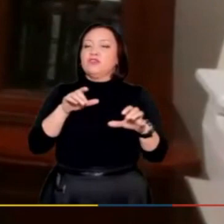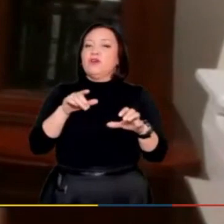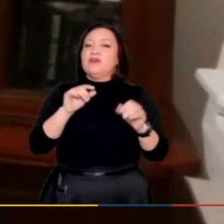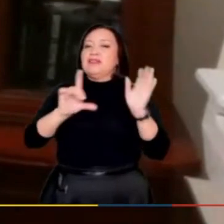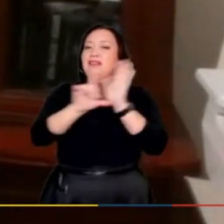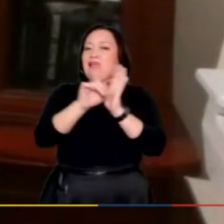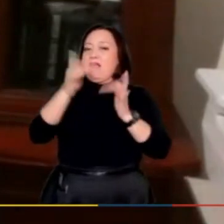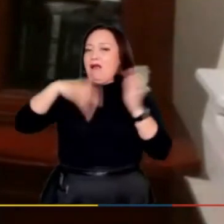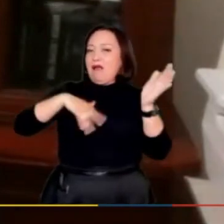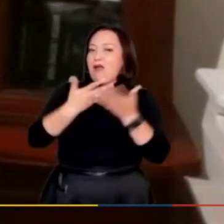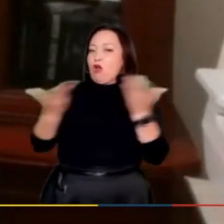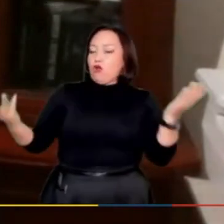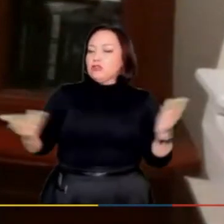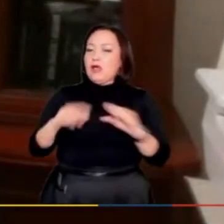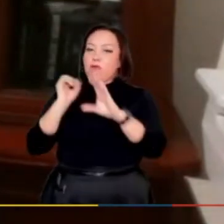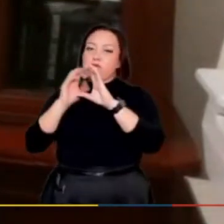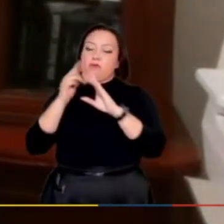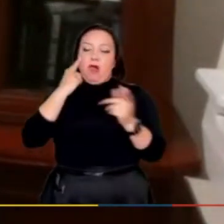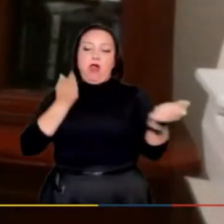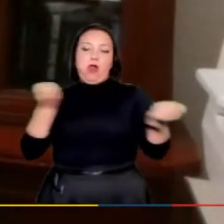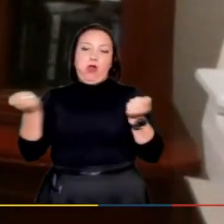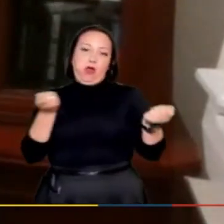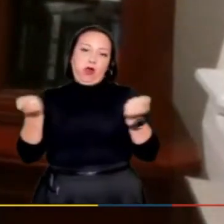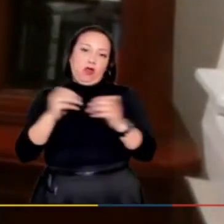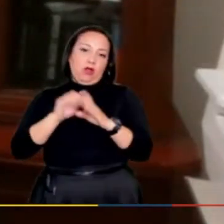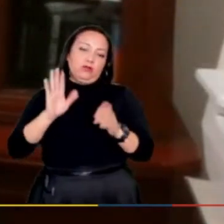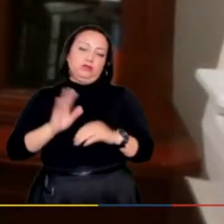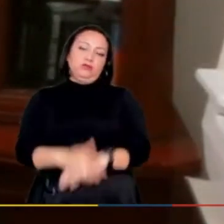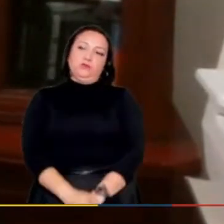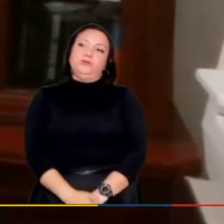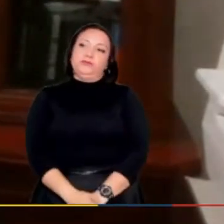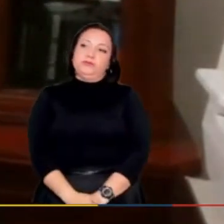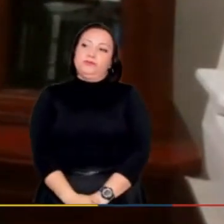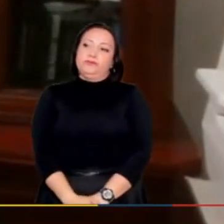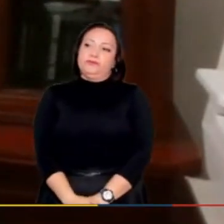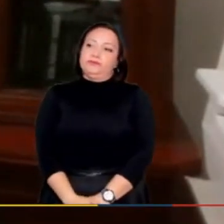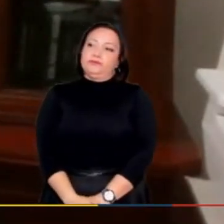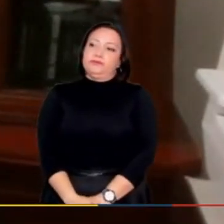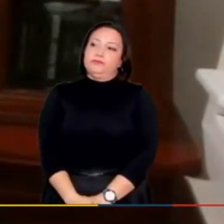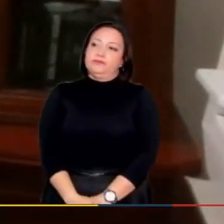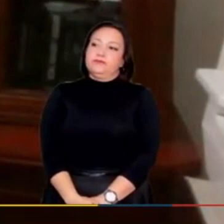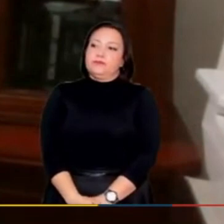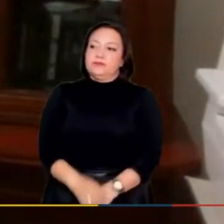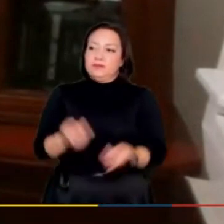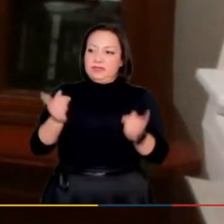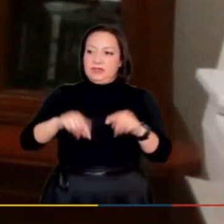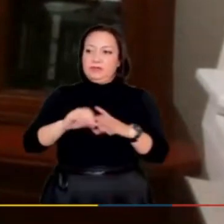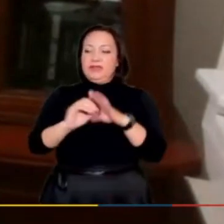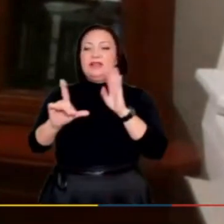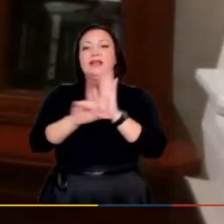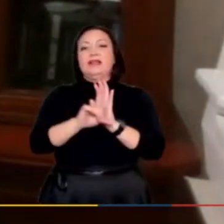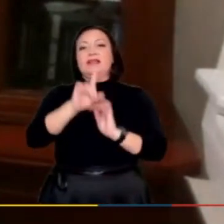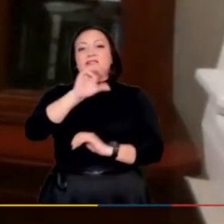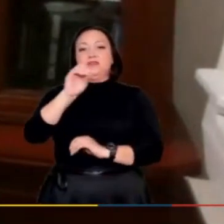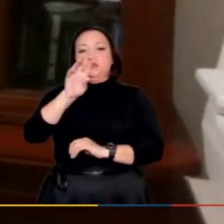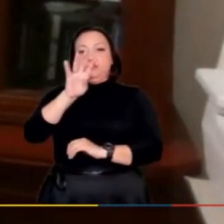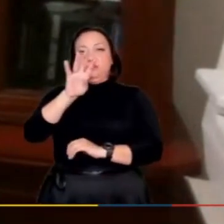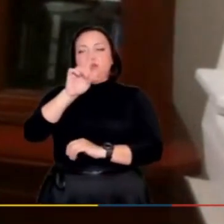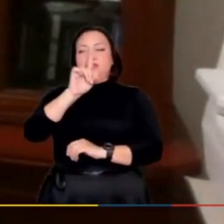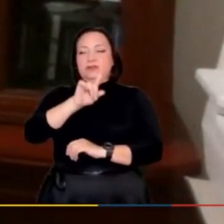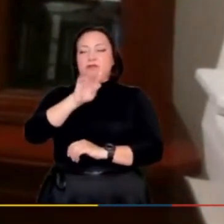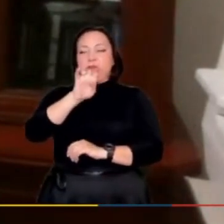ilícitos por intermedio de las mismas. Y también se llama la atención a la ley 190 del